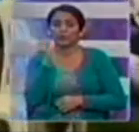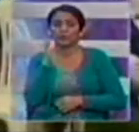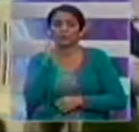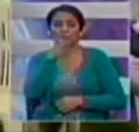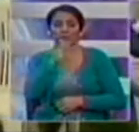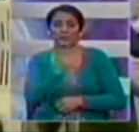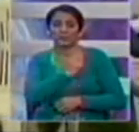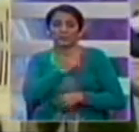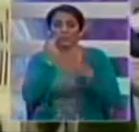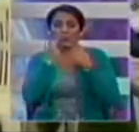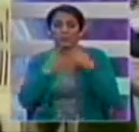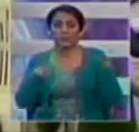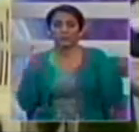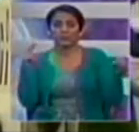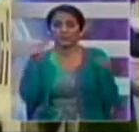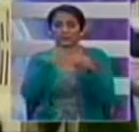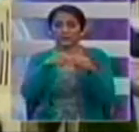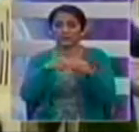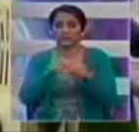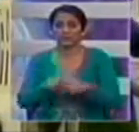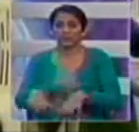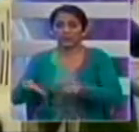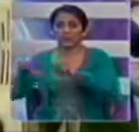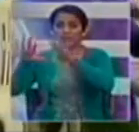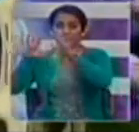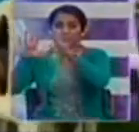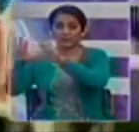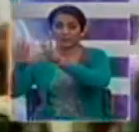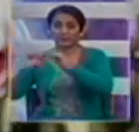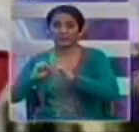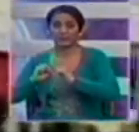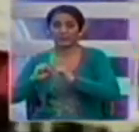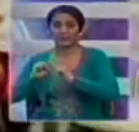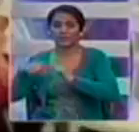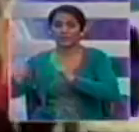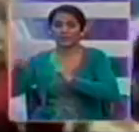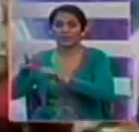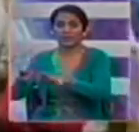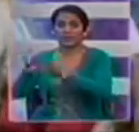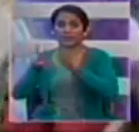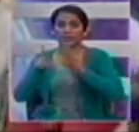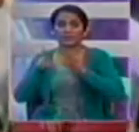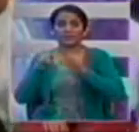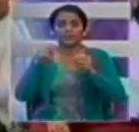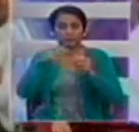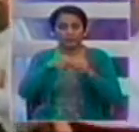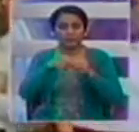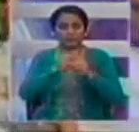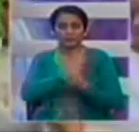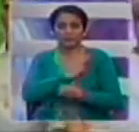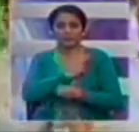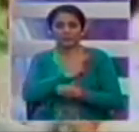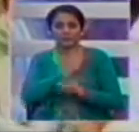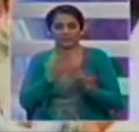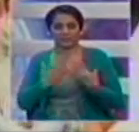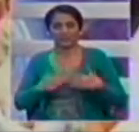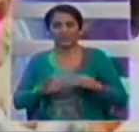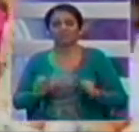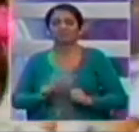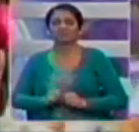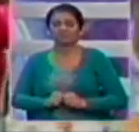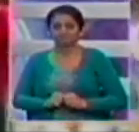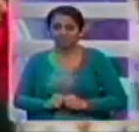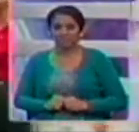públicas, 7 de cada 10 son la primera generación que va a la universidad en toda la